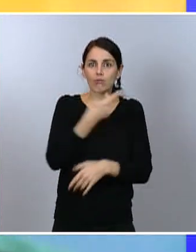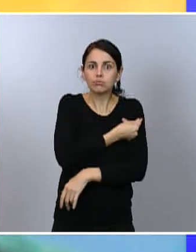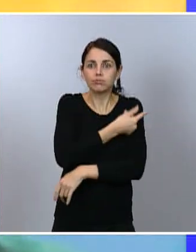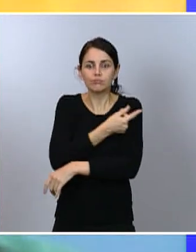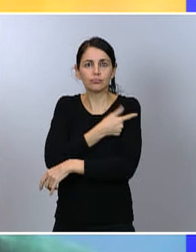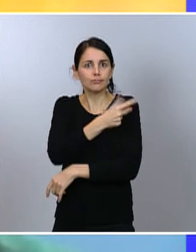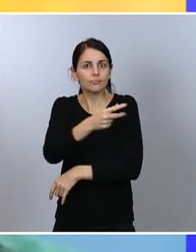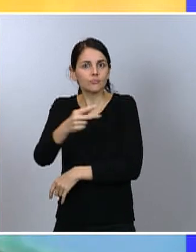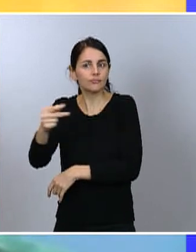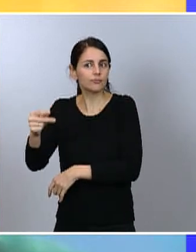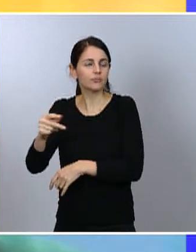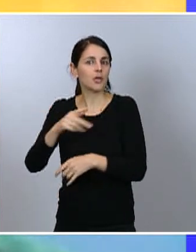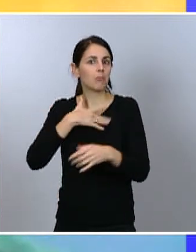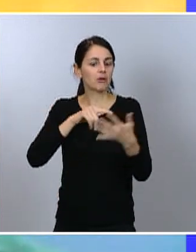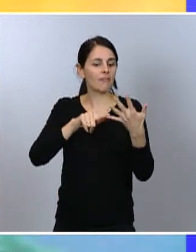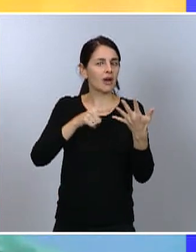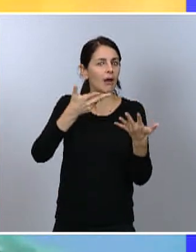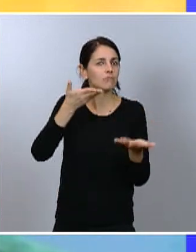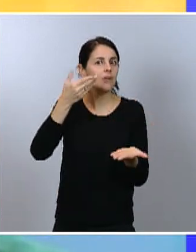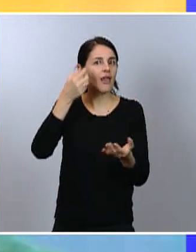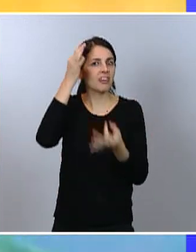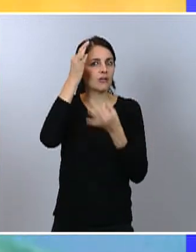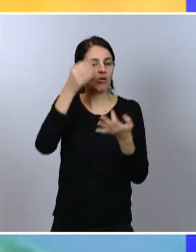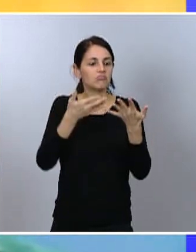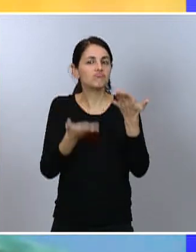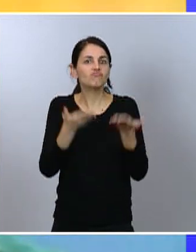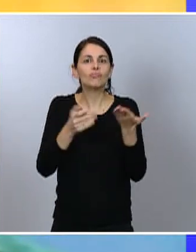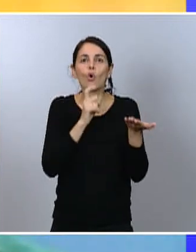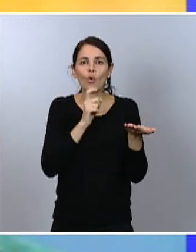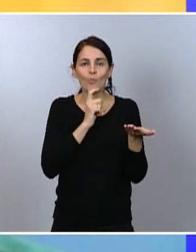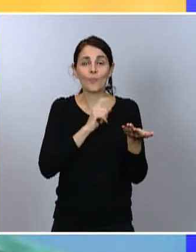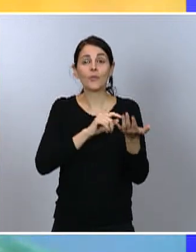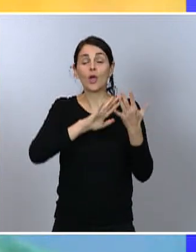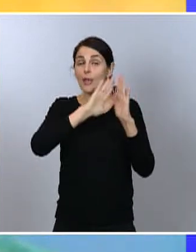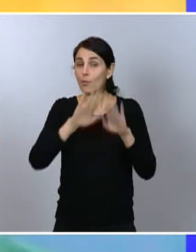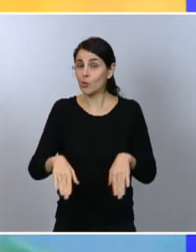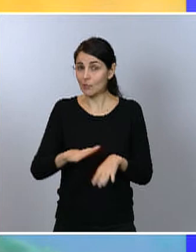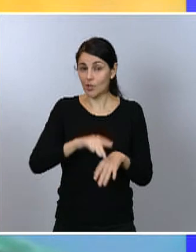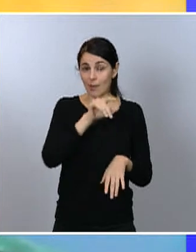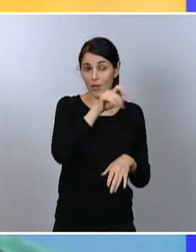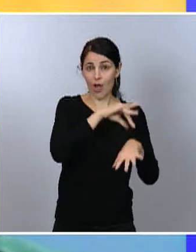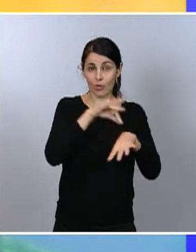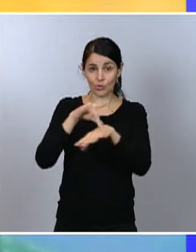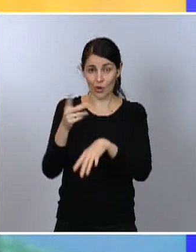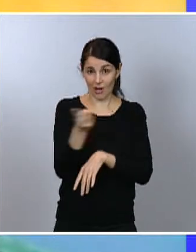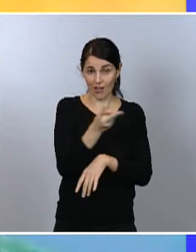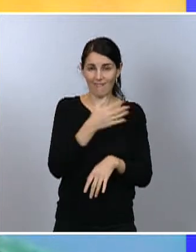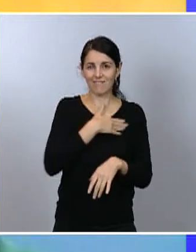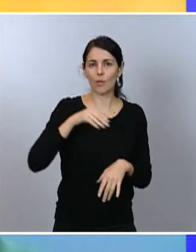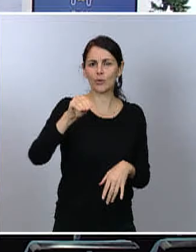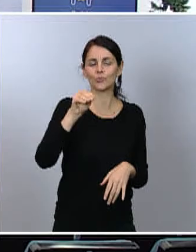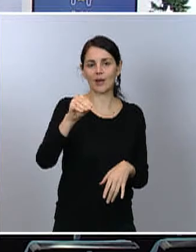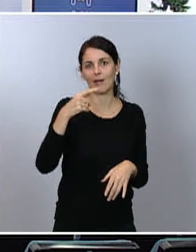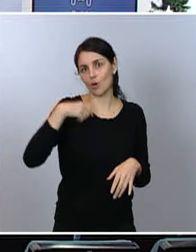digamos, dicotomía. Y por último, saber si en opiniones de las doctoras creen necesario que las personas que, digamos, han